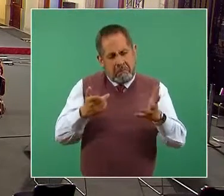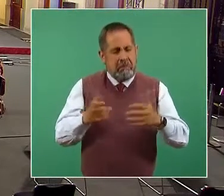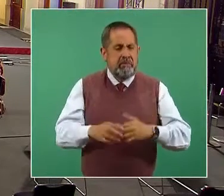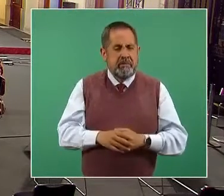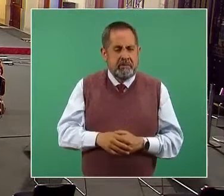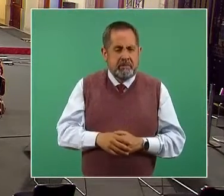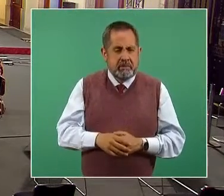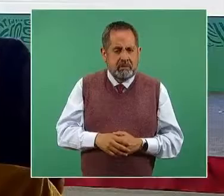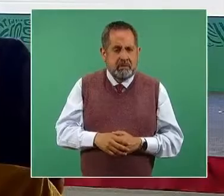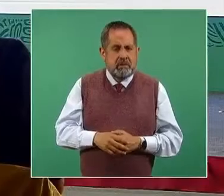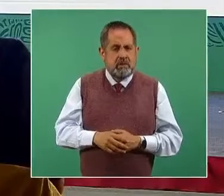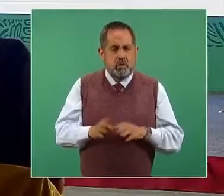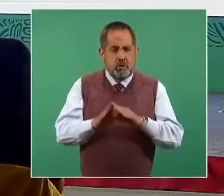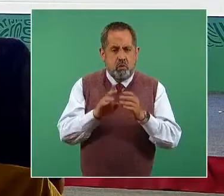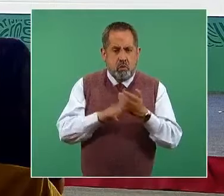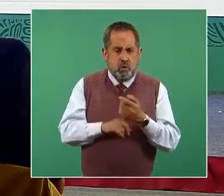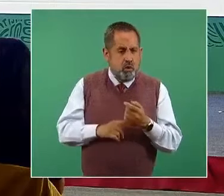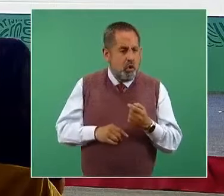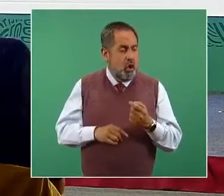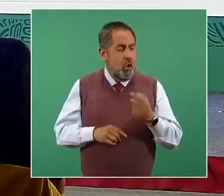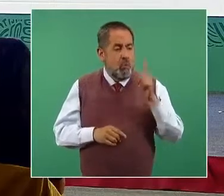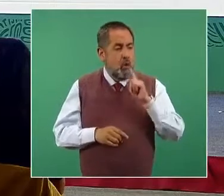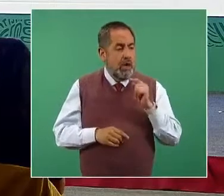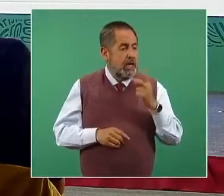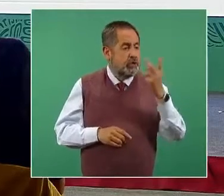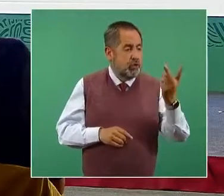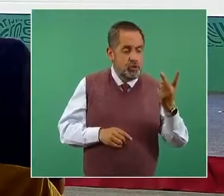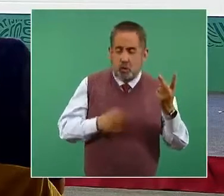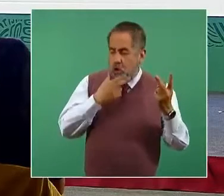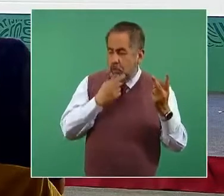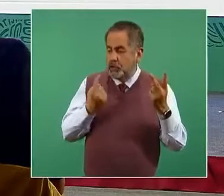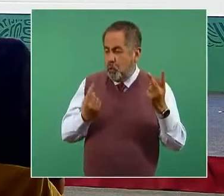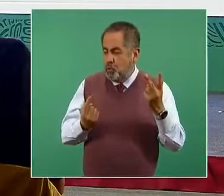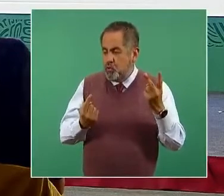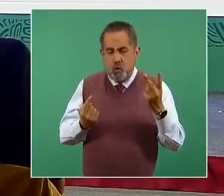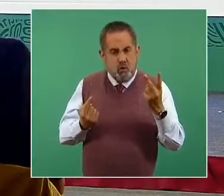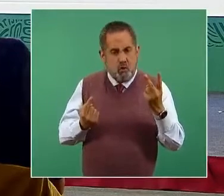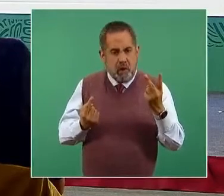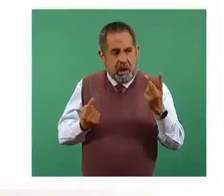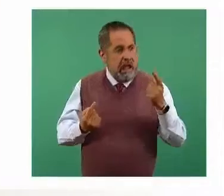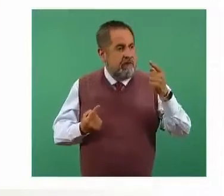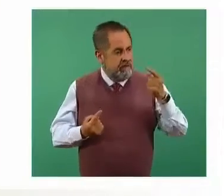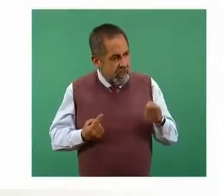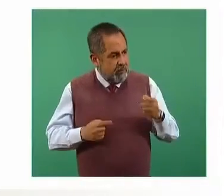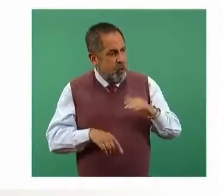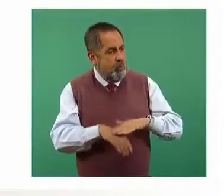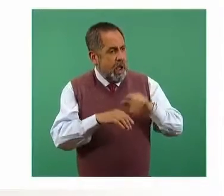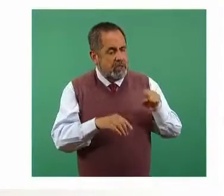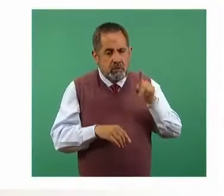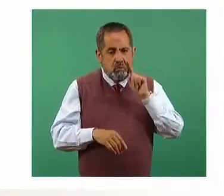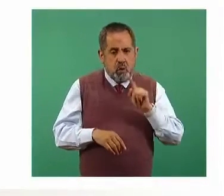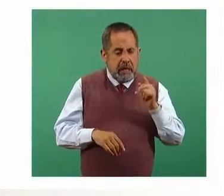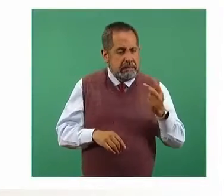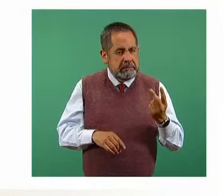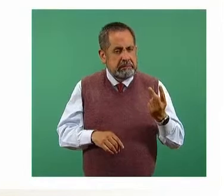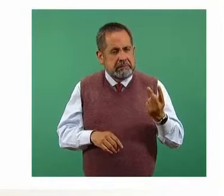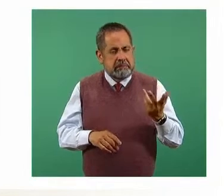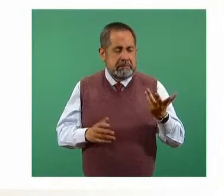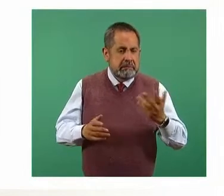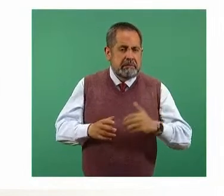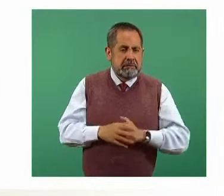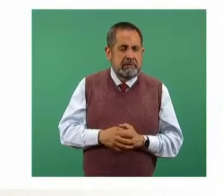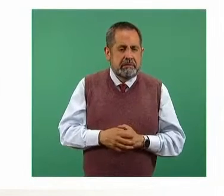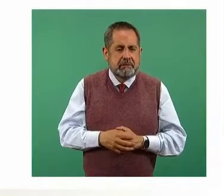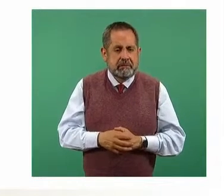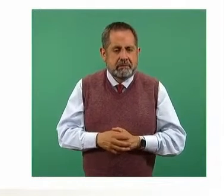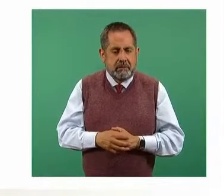Es prácticamente una relación 2:1, un poquito más que 2:1. en favor de las mujeres, bueno,